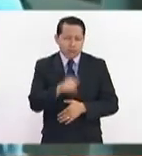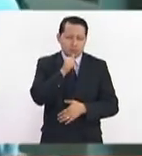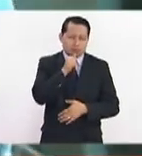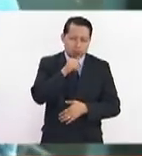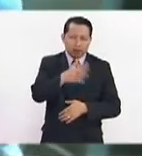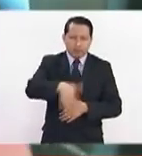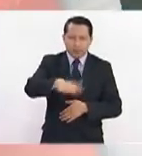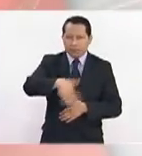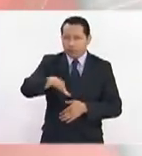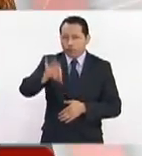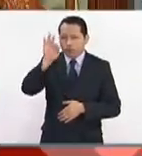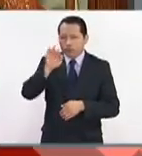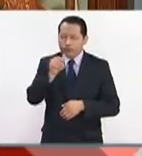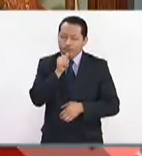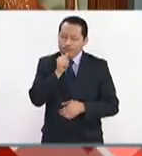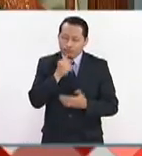búsqueda.